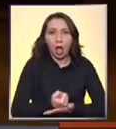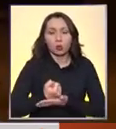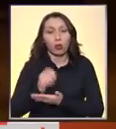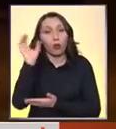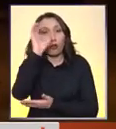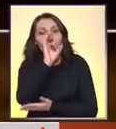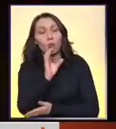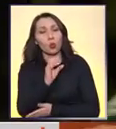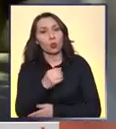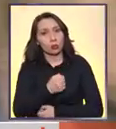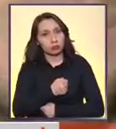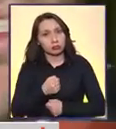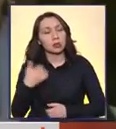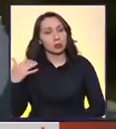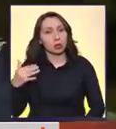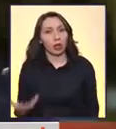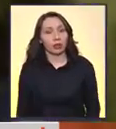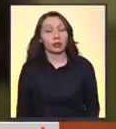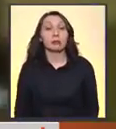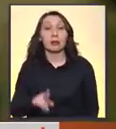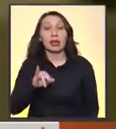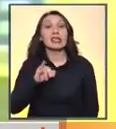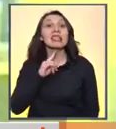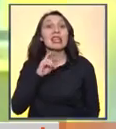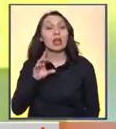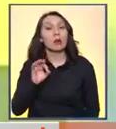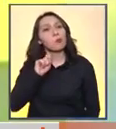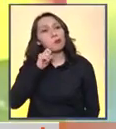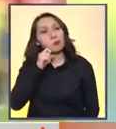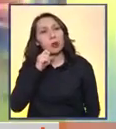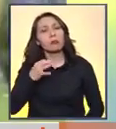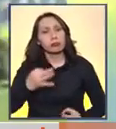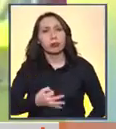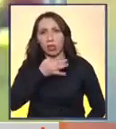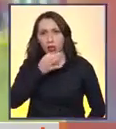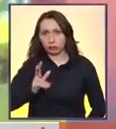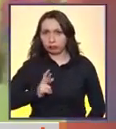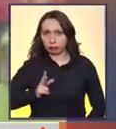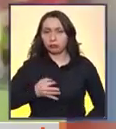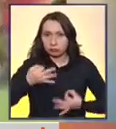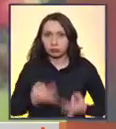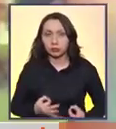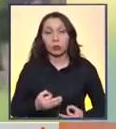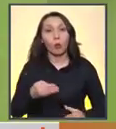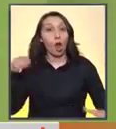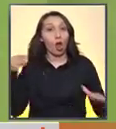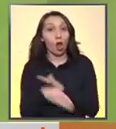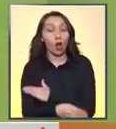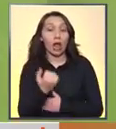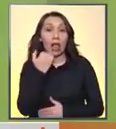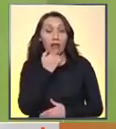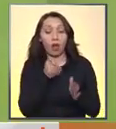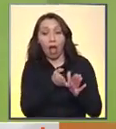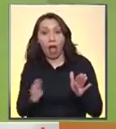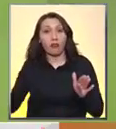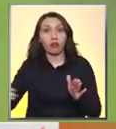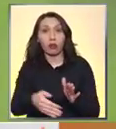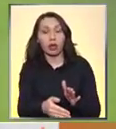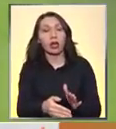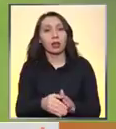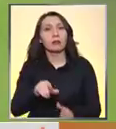buena gente y en eso estoy. A Riquiero le dicen el honesto, desde que el 2009 reconoció que un gol suyo entró por fuera. Liverpool, su